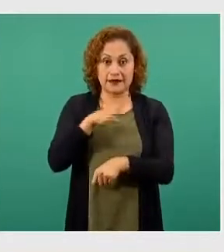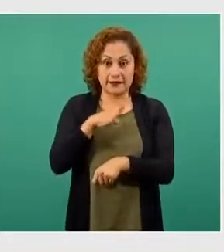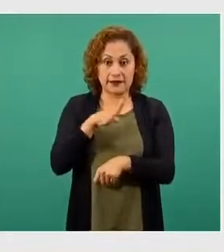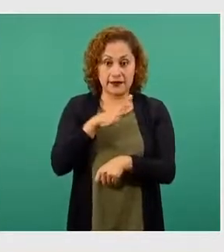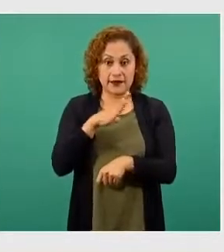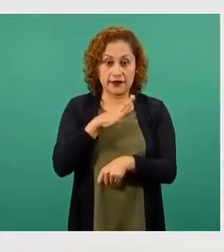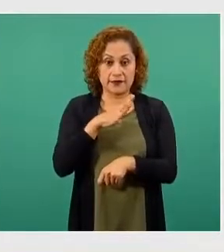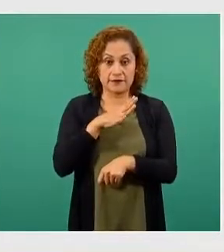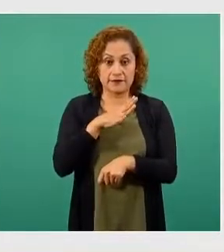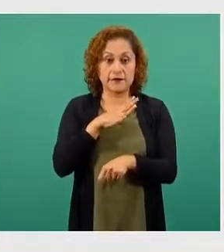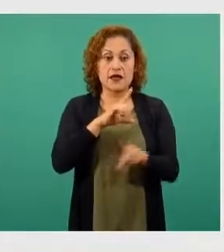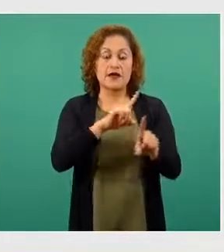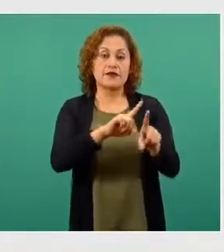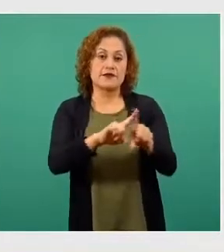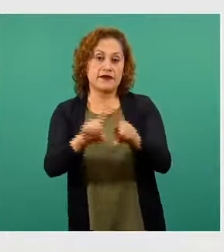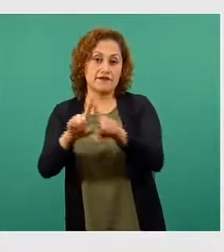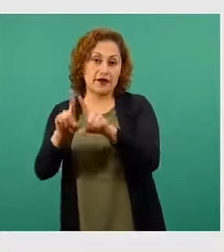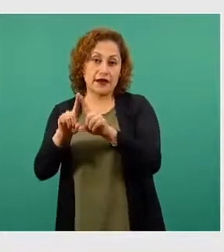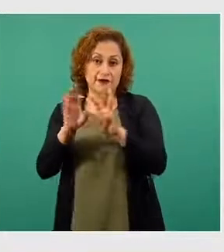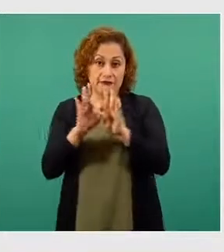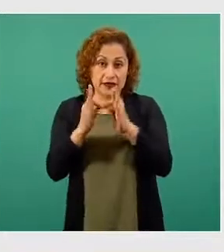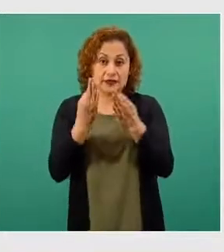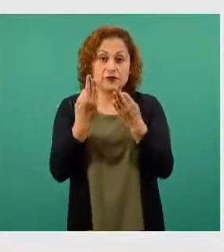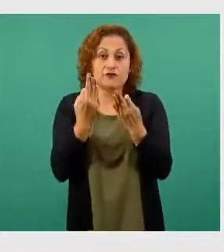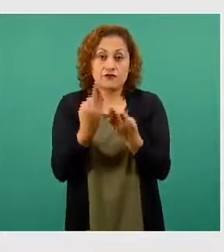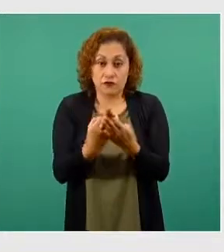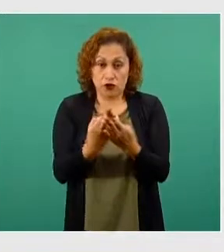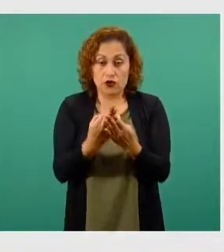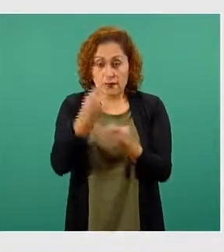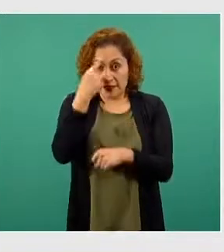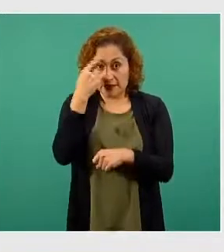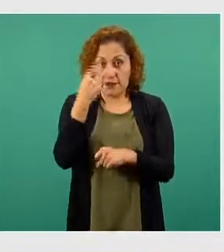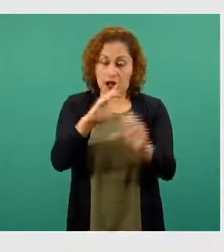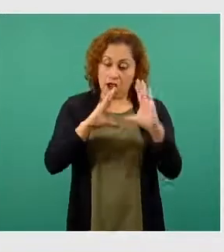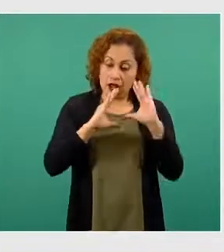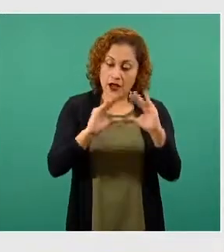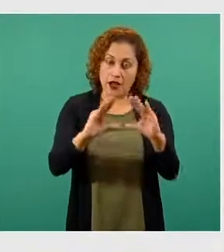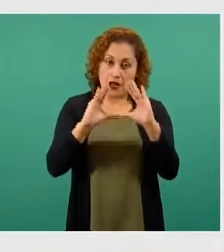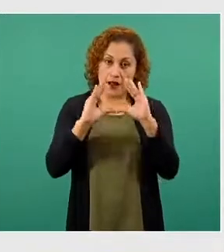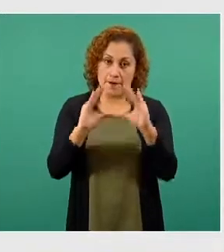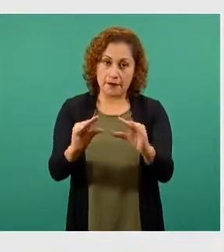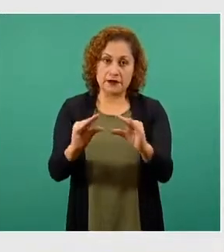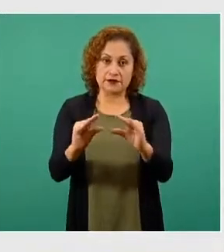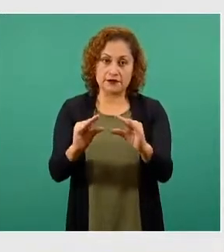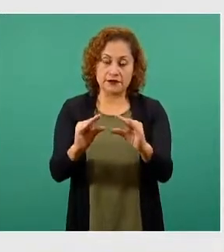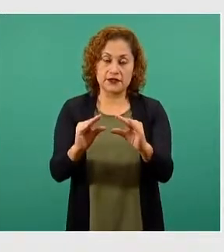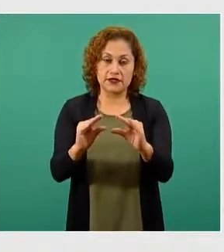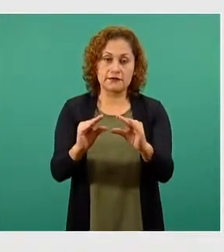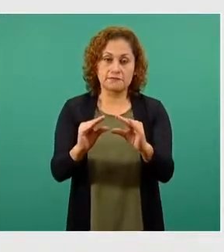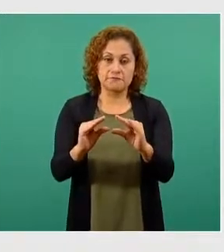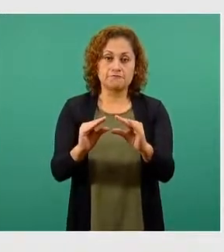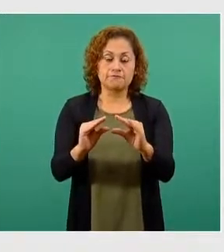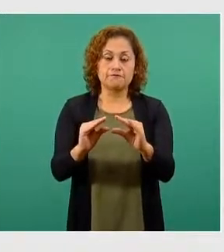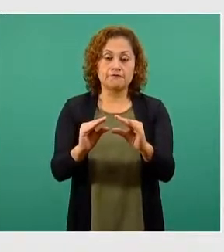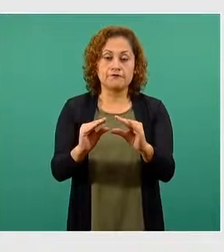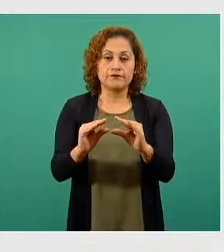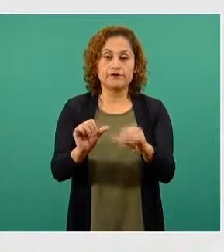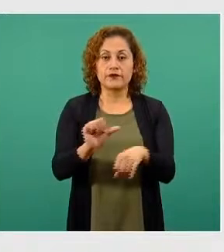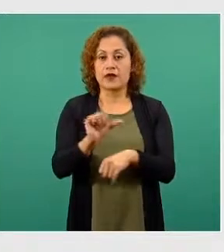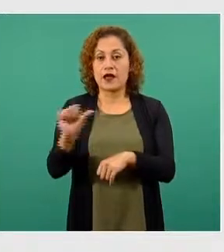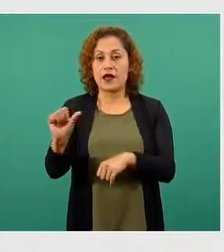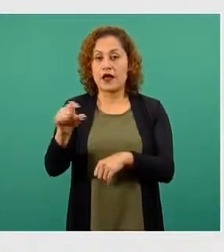de estrategias de telemedicina para poder apoyar a nuestro diferente